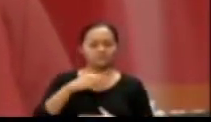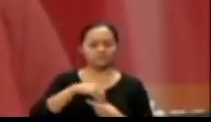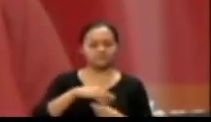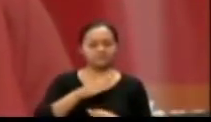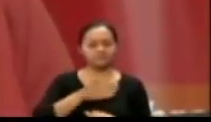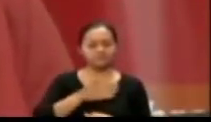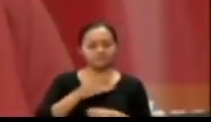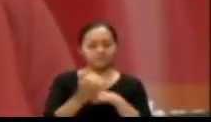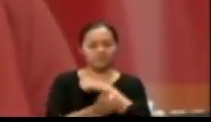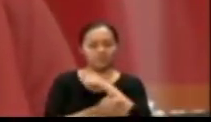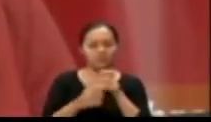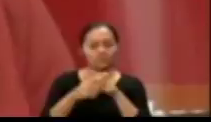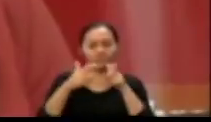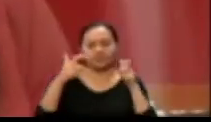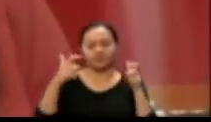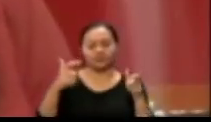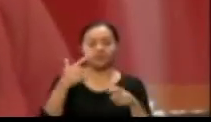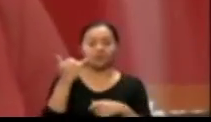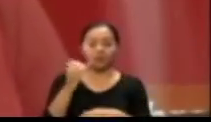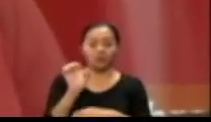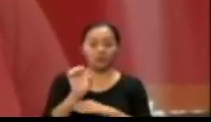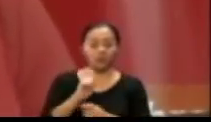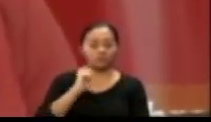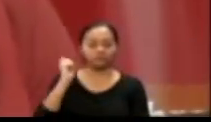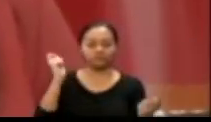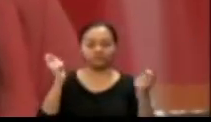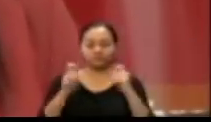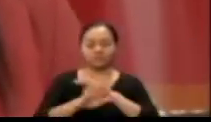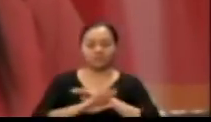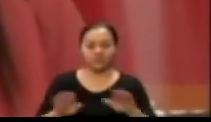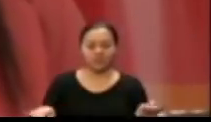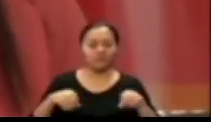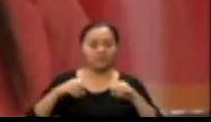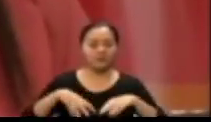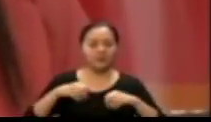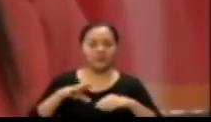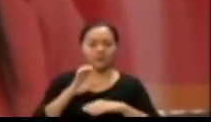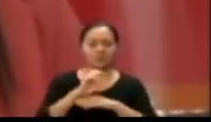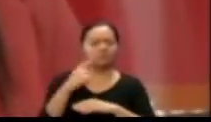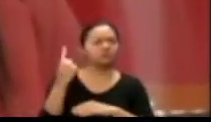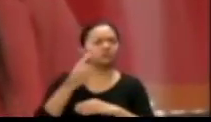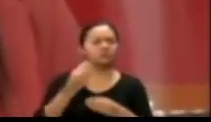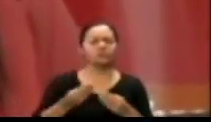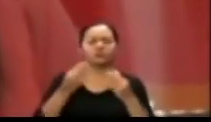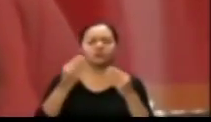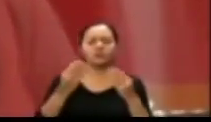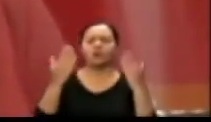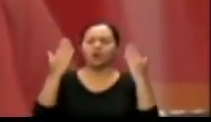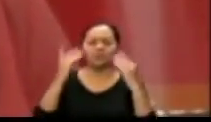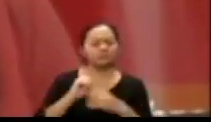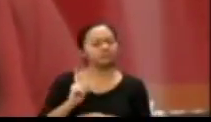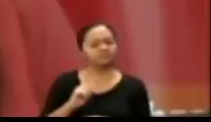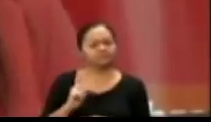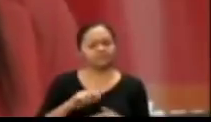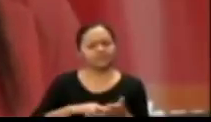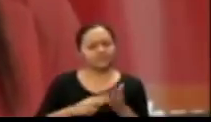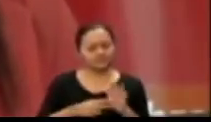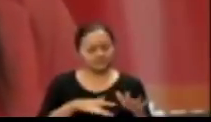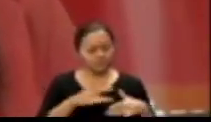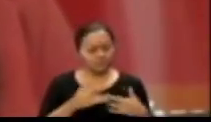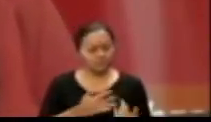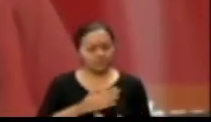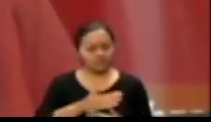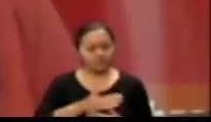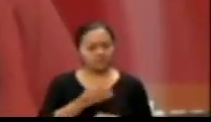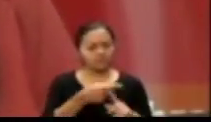de esta patria grande. Ecuador ha cambiado. El milagro ecuatoriano no solo está en las obras, está en el corazón de millones